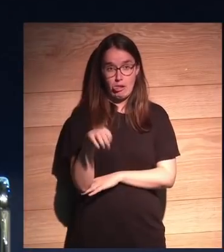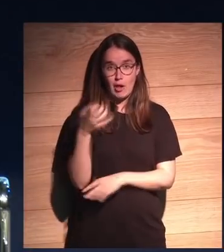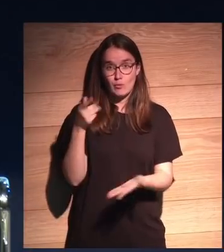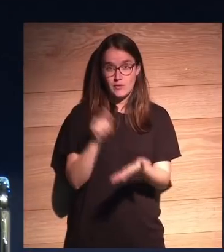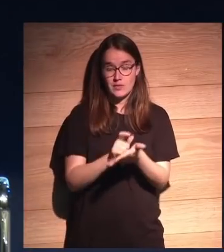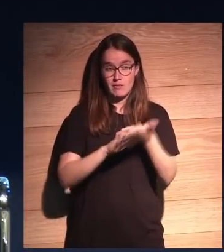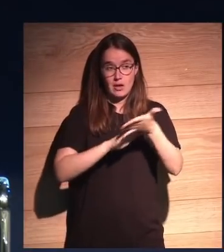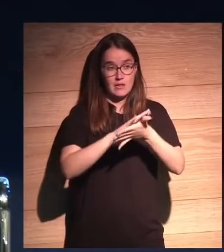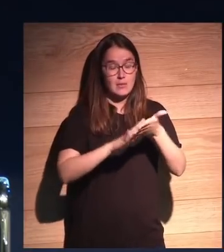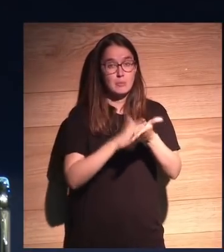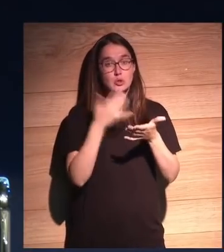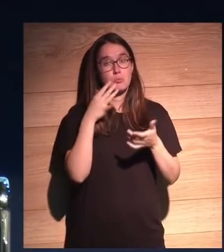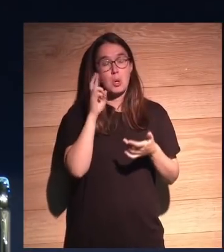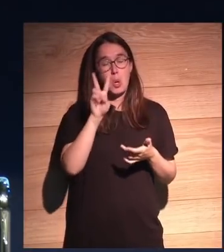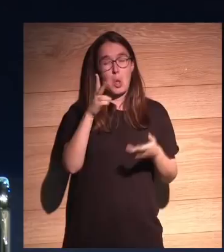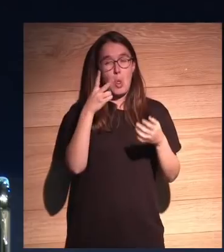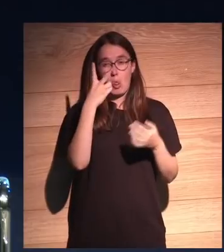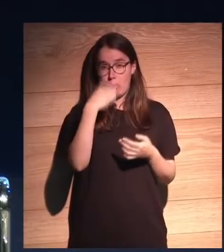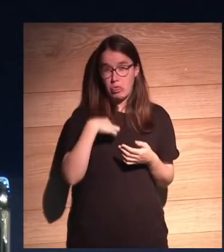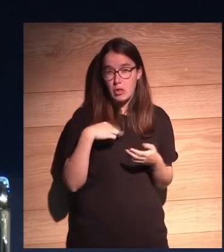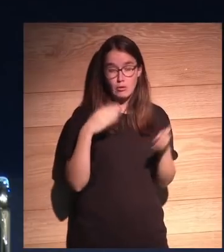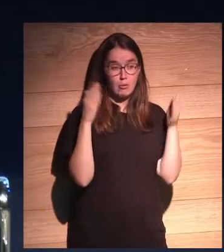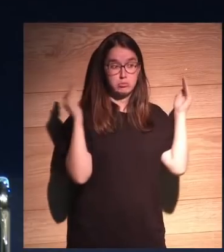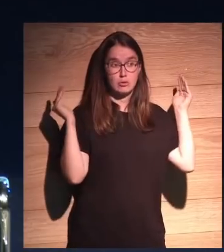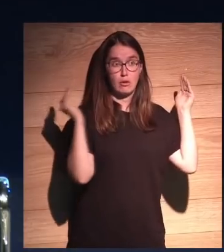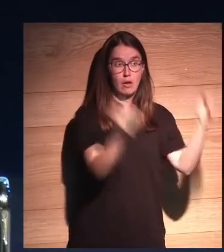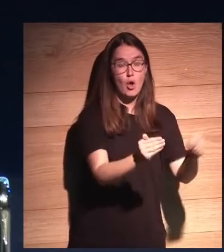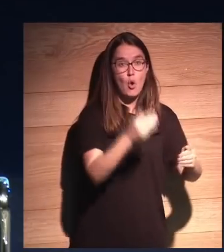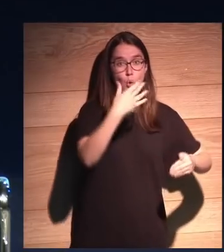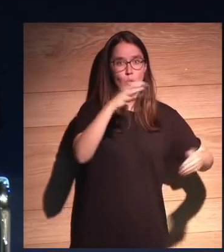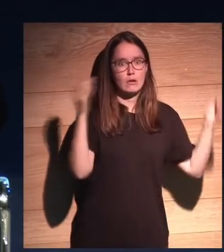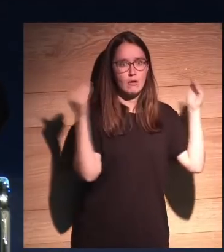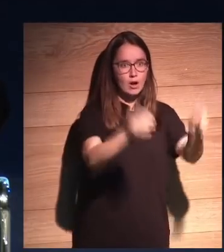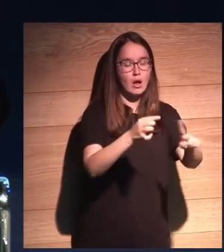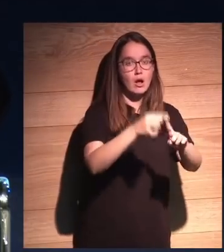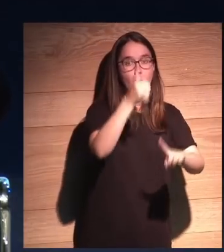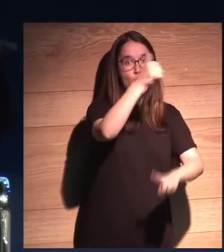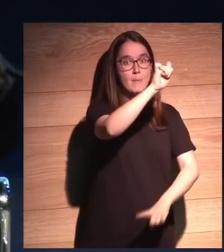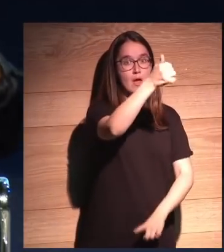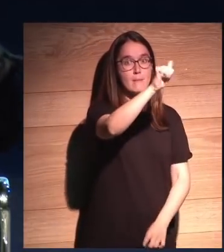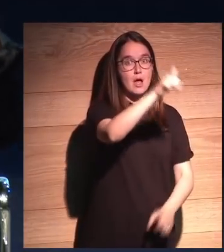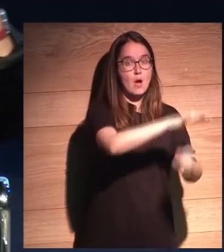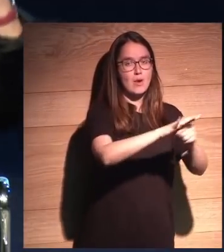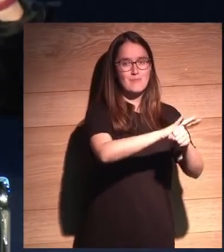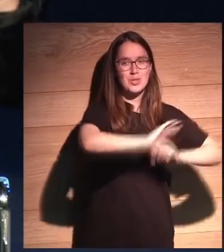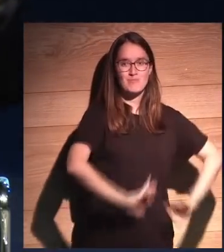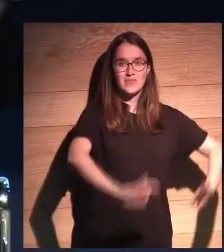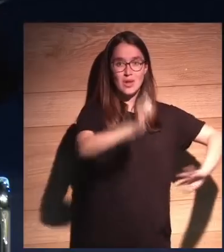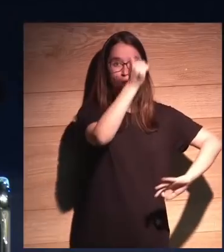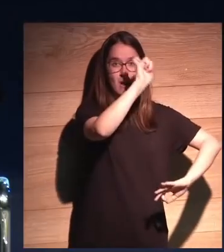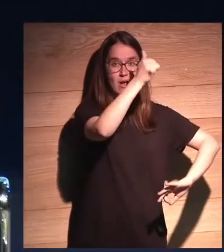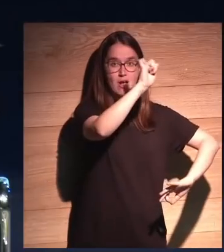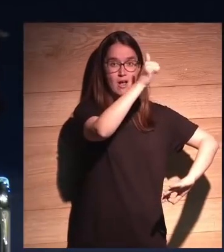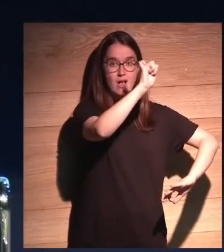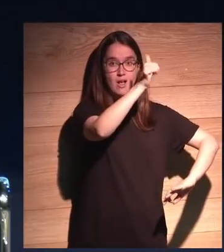esta miopía o esta mirada enfocada solo a un ámbito concreto, que es